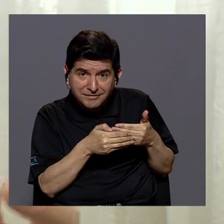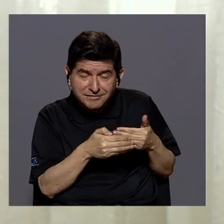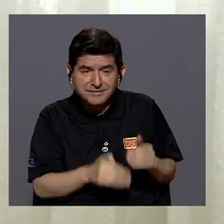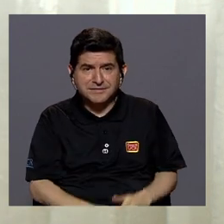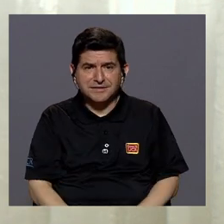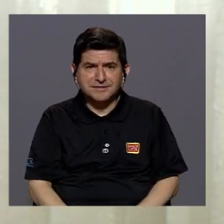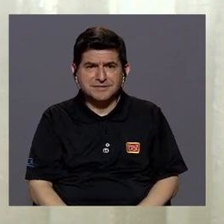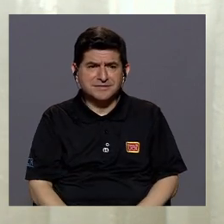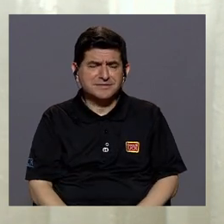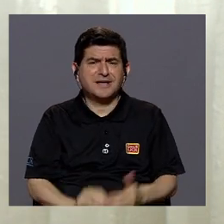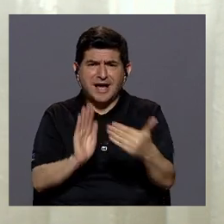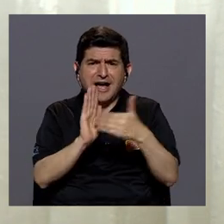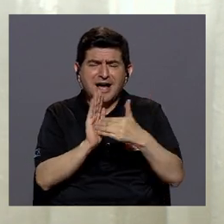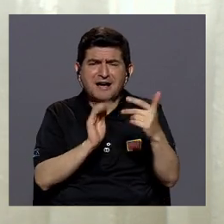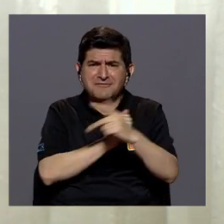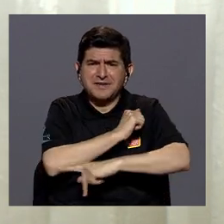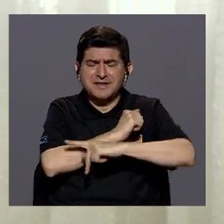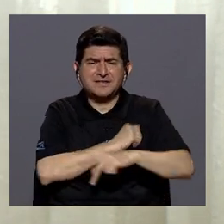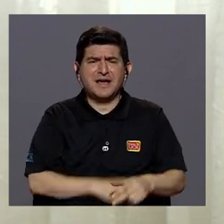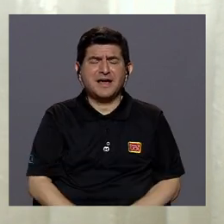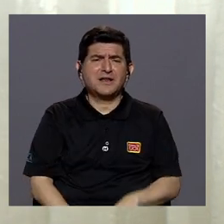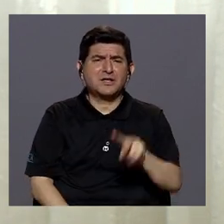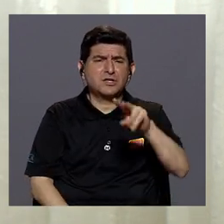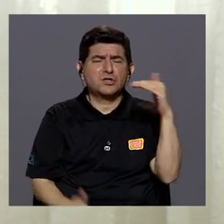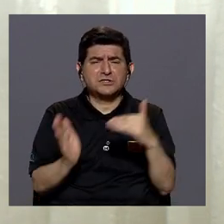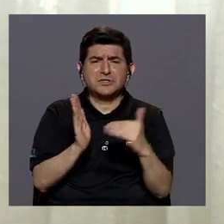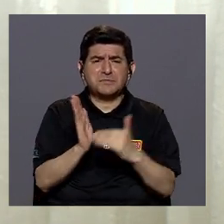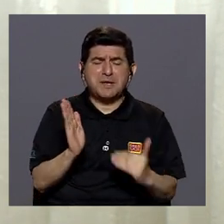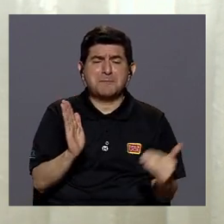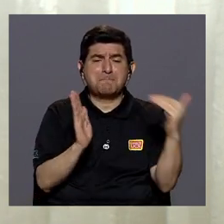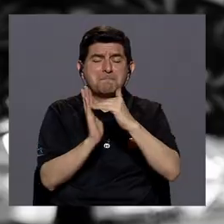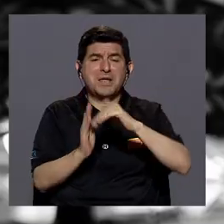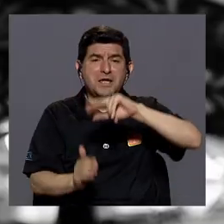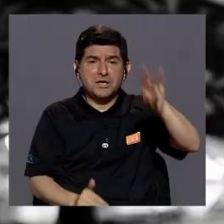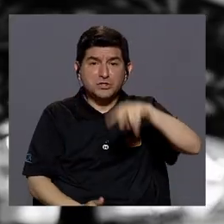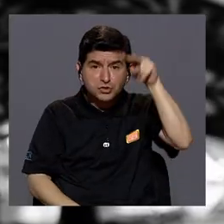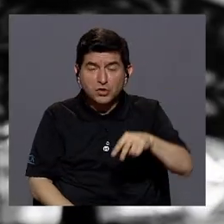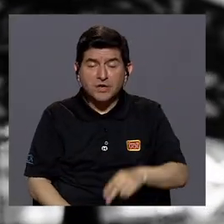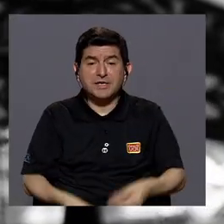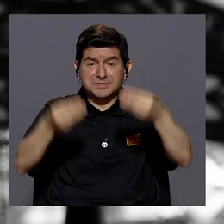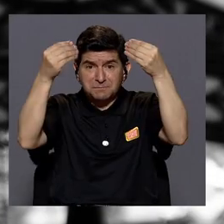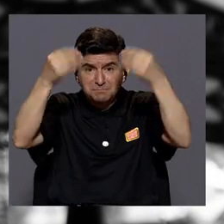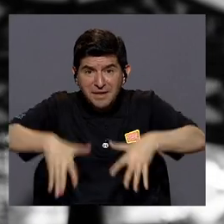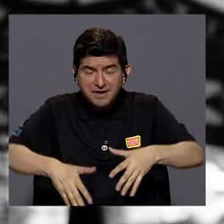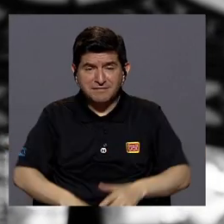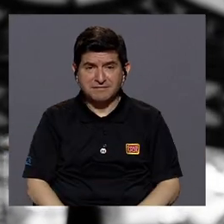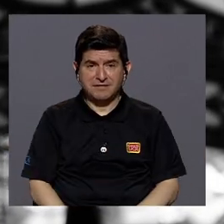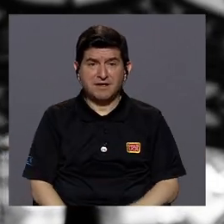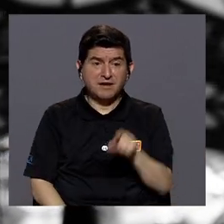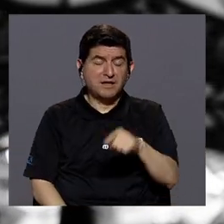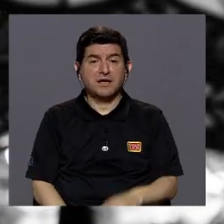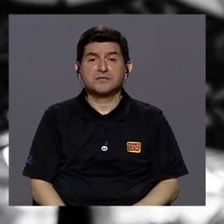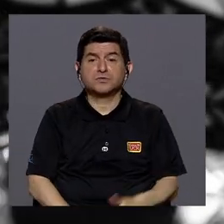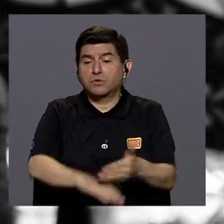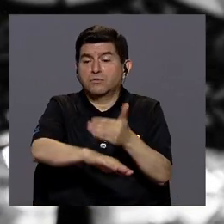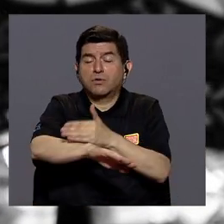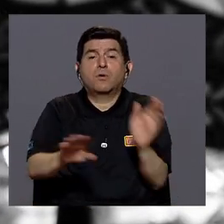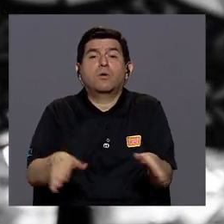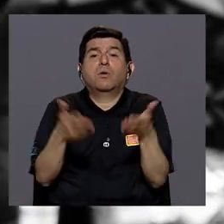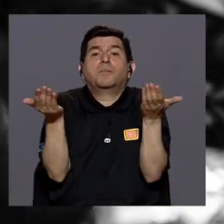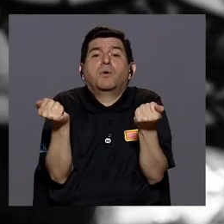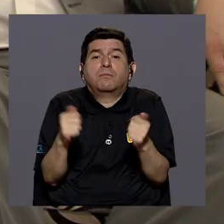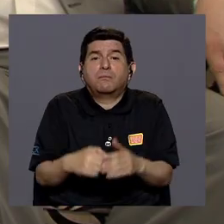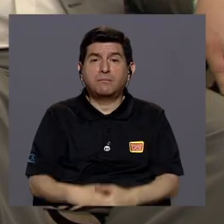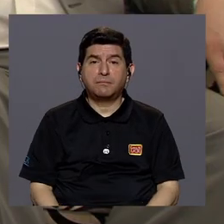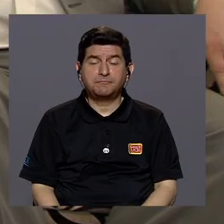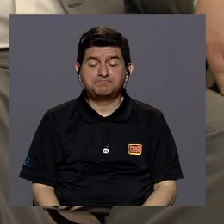¿cuánto costó al país? Más de 200 mil millones de colones de pérdidas. Y eso, ¿cómo se recupera?